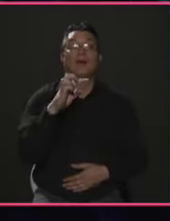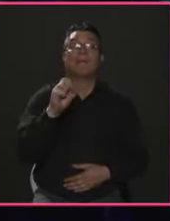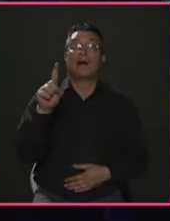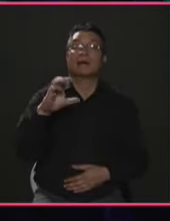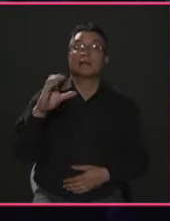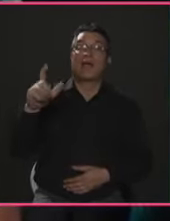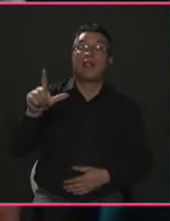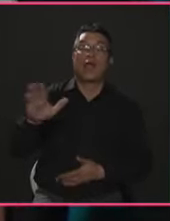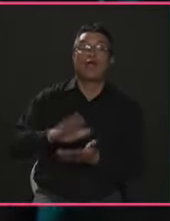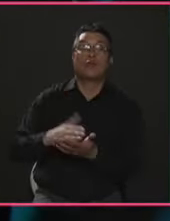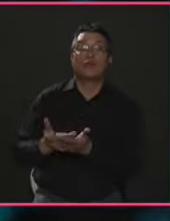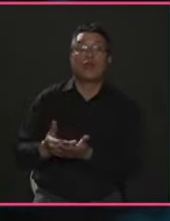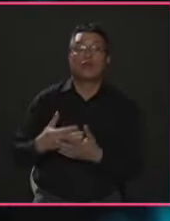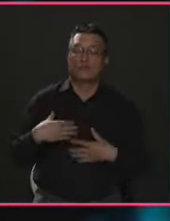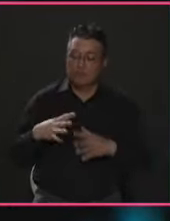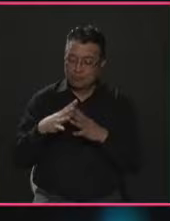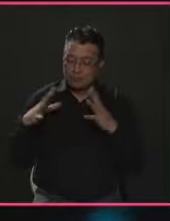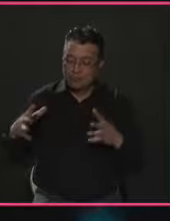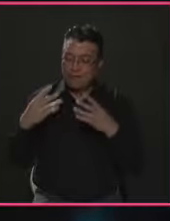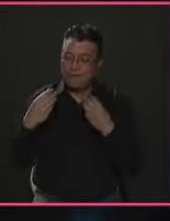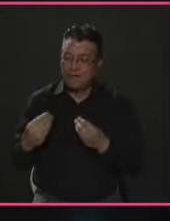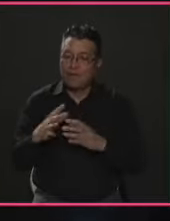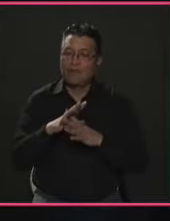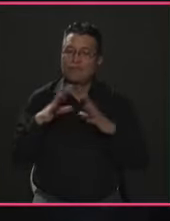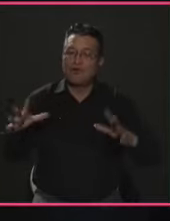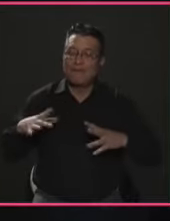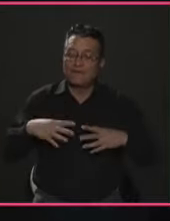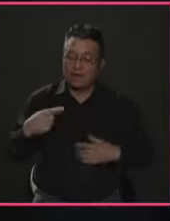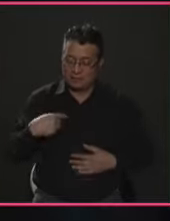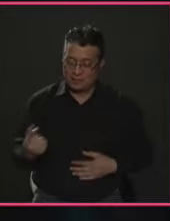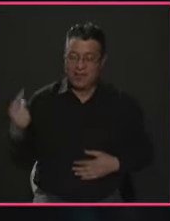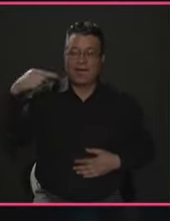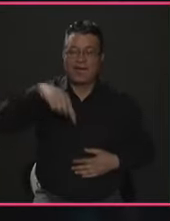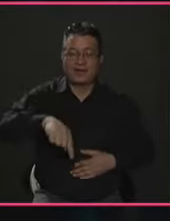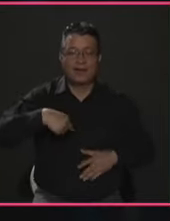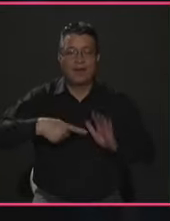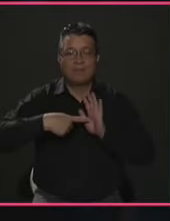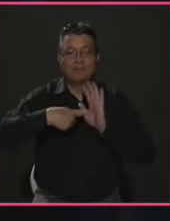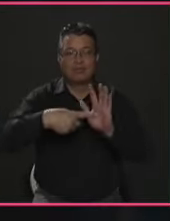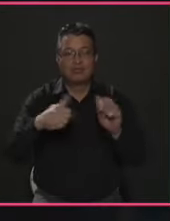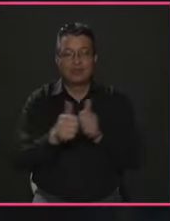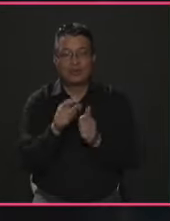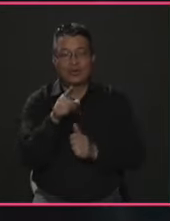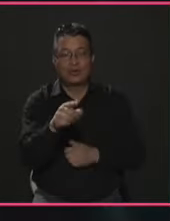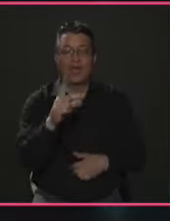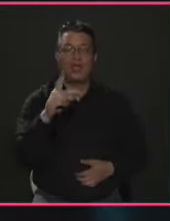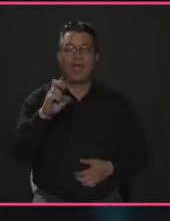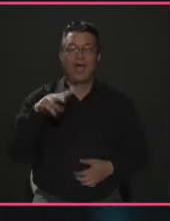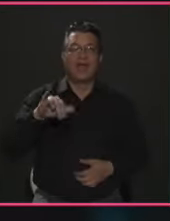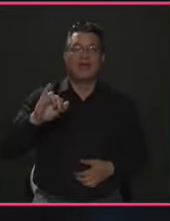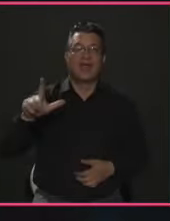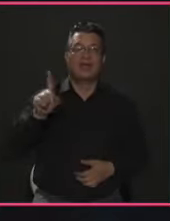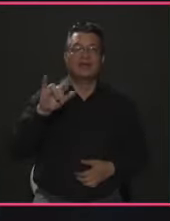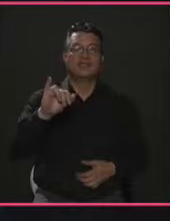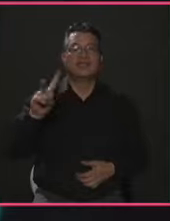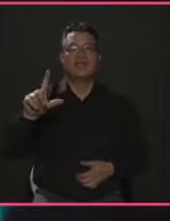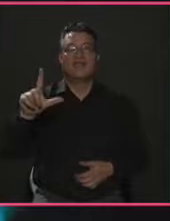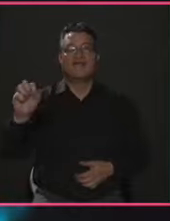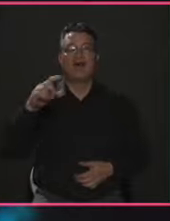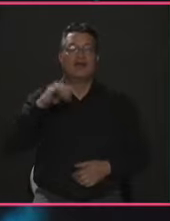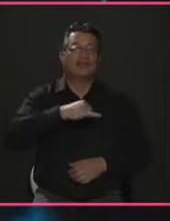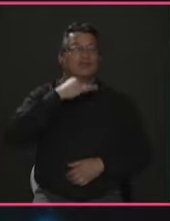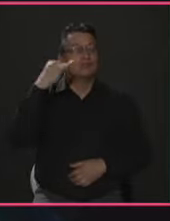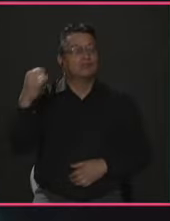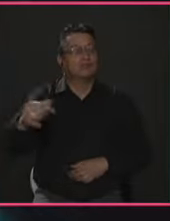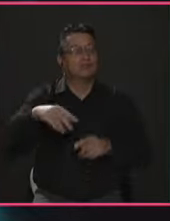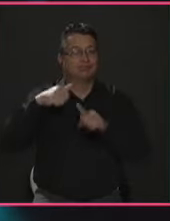está Estoy muy bien y muy feliz de estar aquí presentando junto a ti Daniel Silva histórico de la comunicación